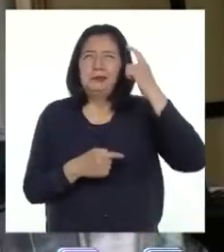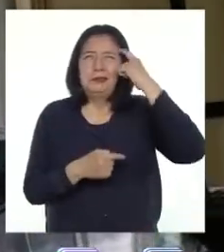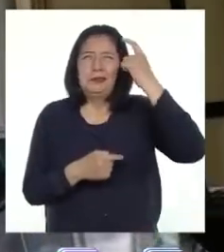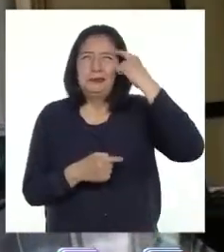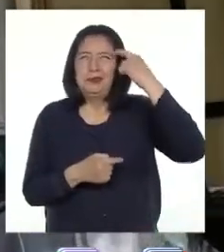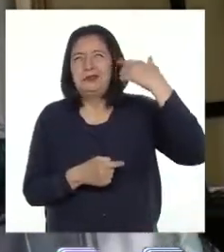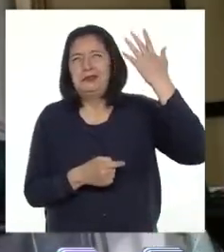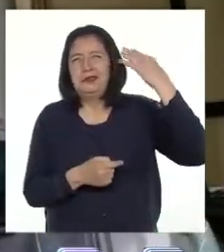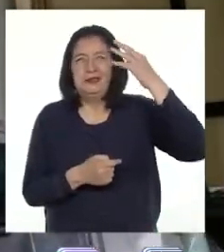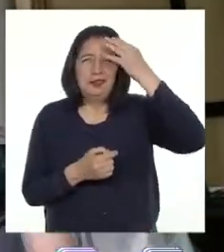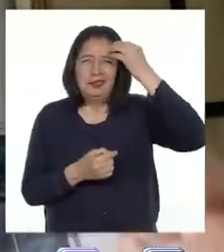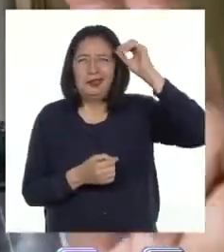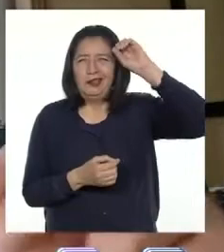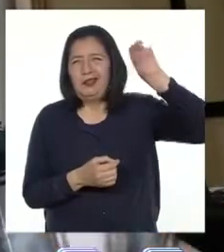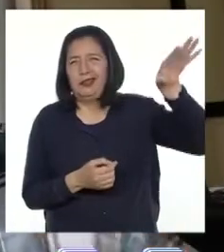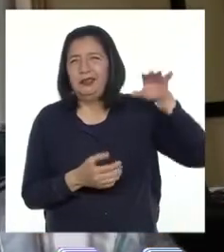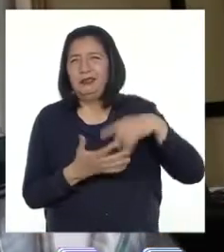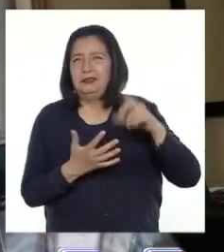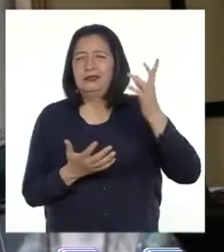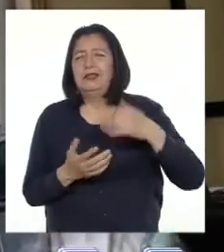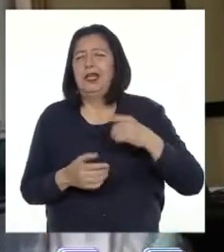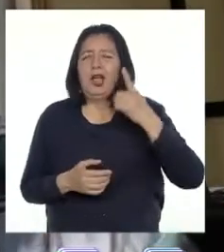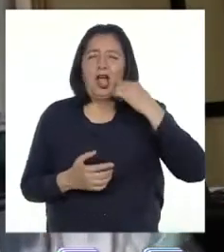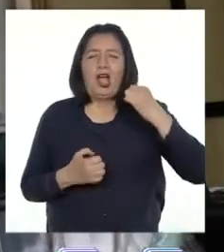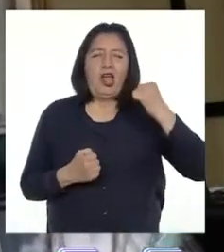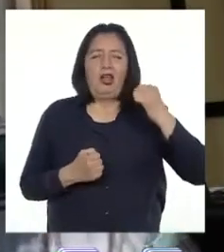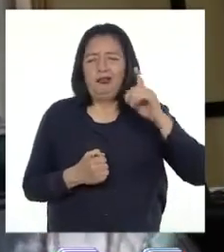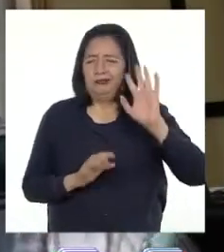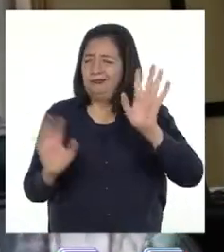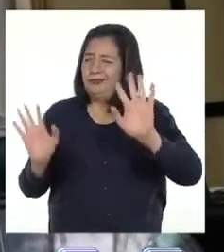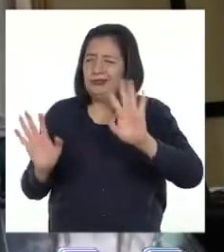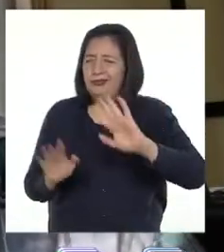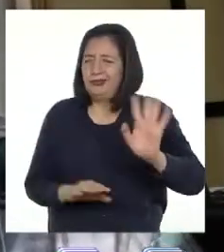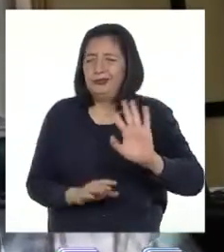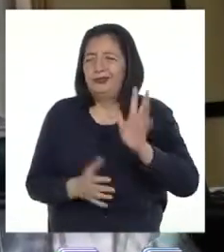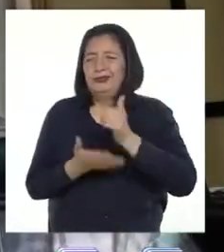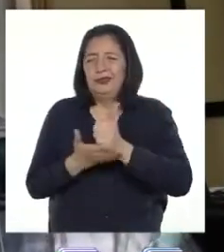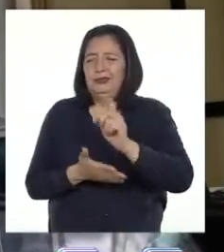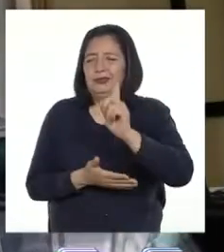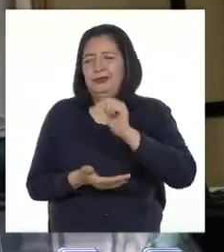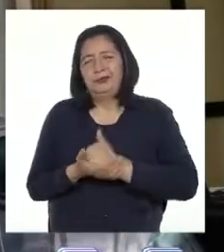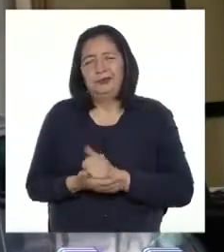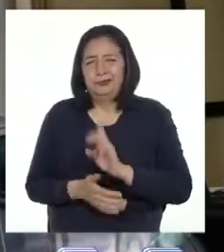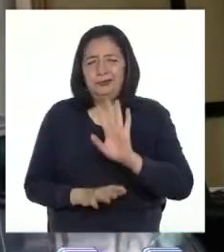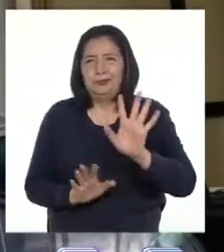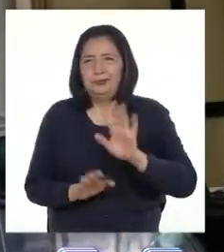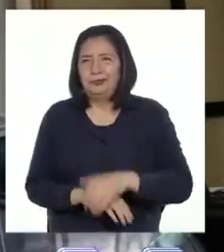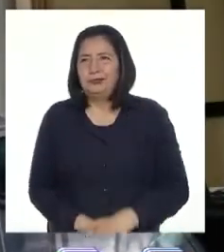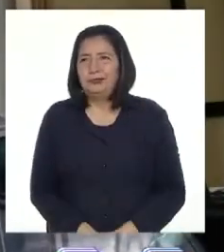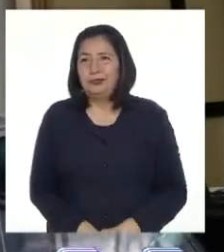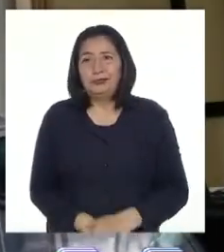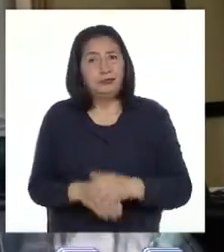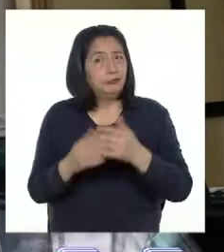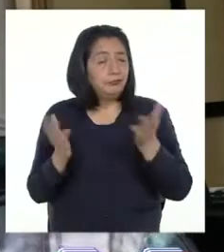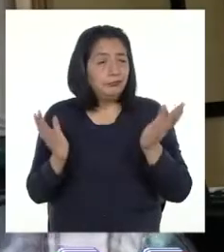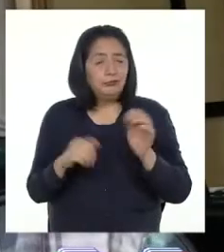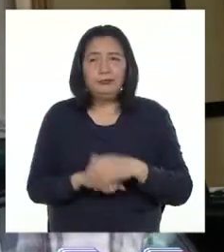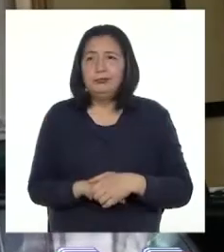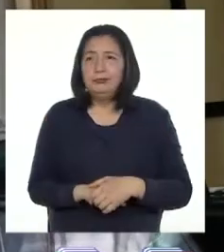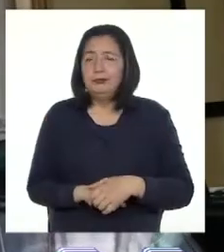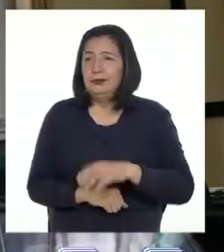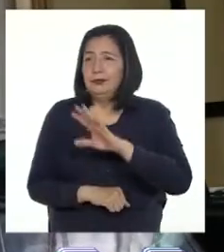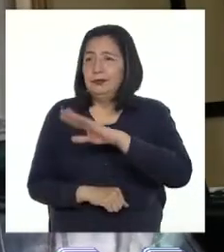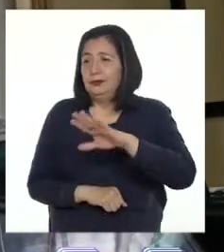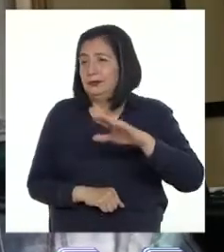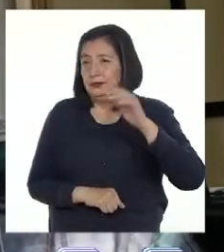ya hay que botar ese chip, ¿no? El pensamiento machista. Para nada, no ayuda a nada, no contribuye a nada. Así que,